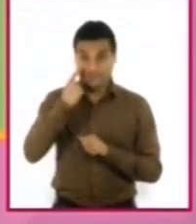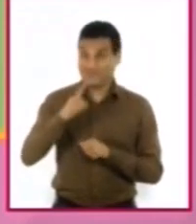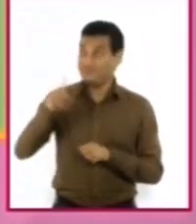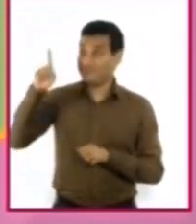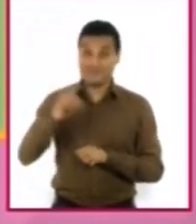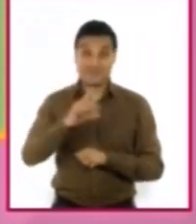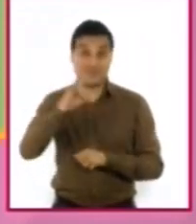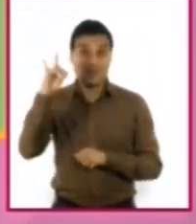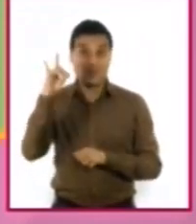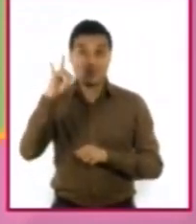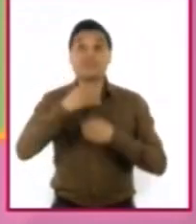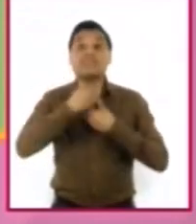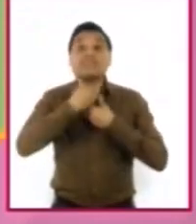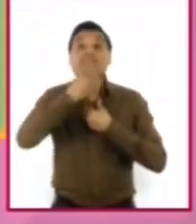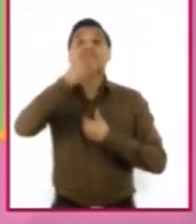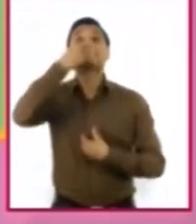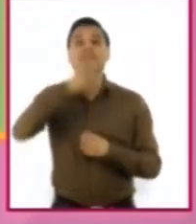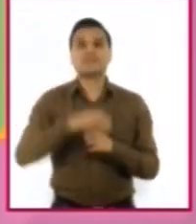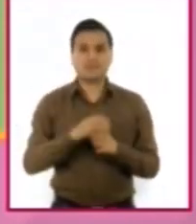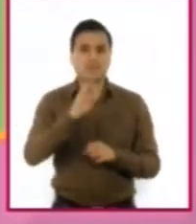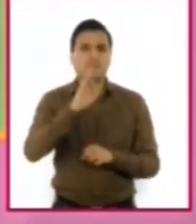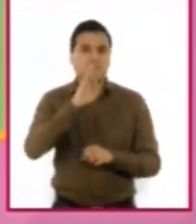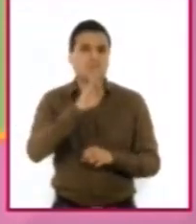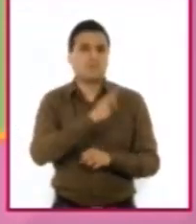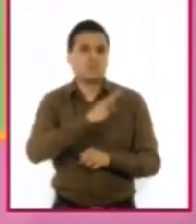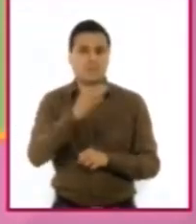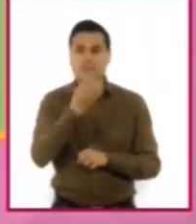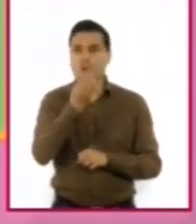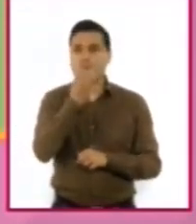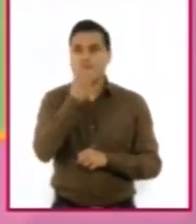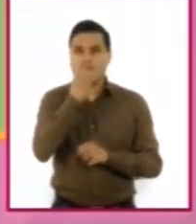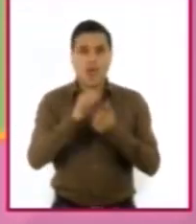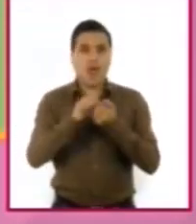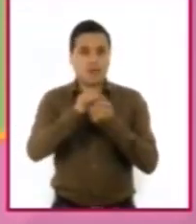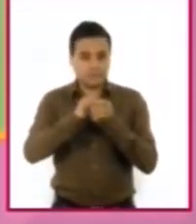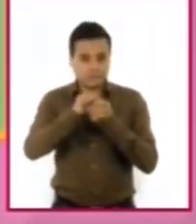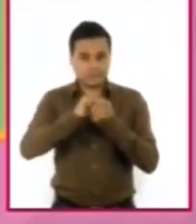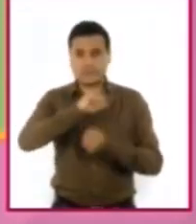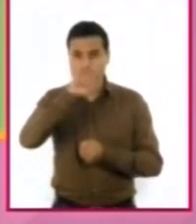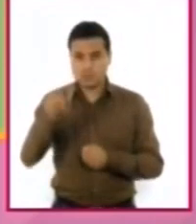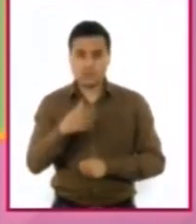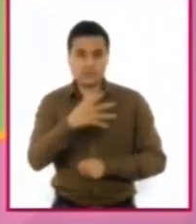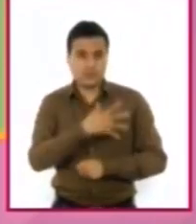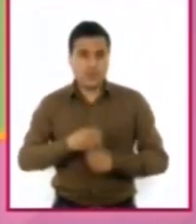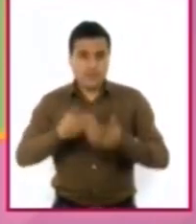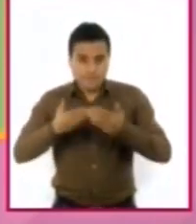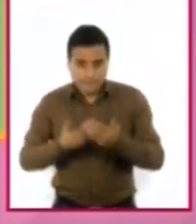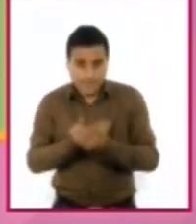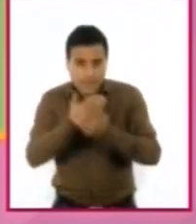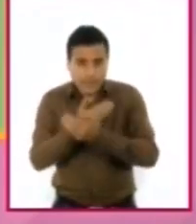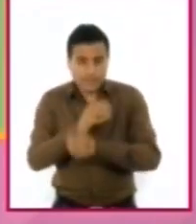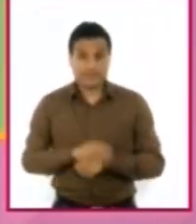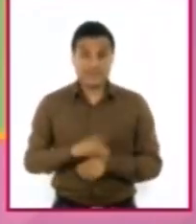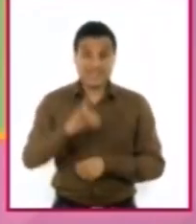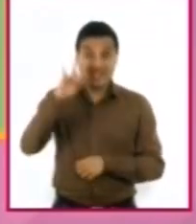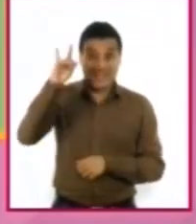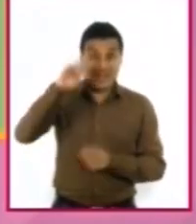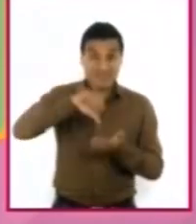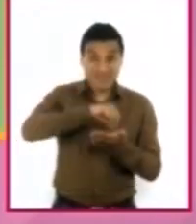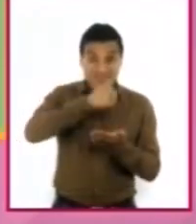el cuello más largo tendrán mayor oportunidad de alimentarse y reproducirse sobre las de cuello corto, y al